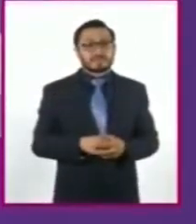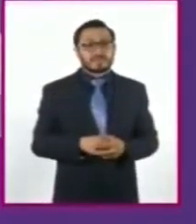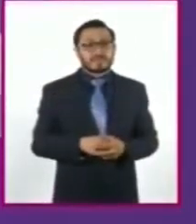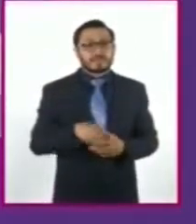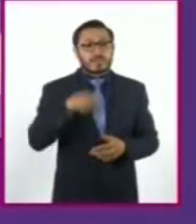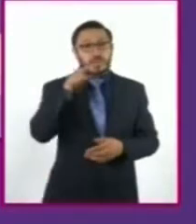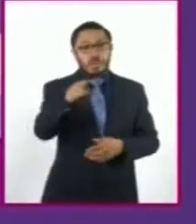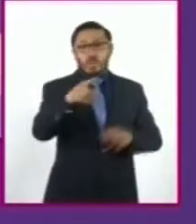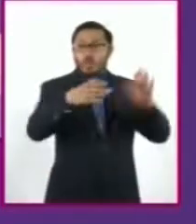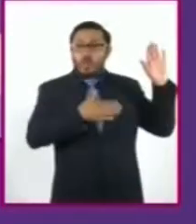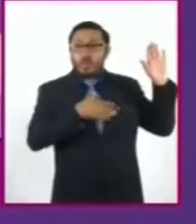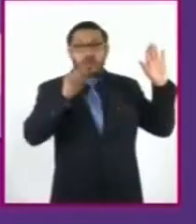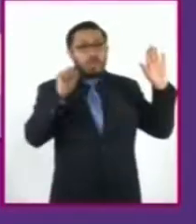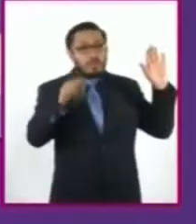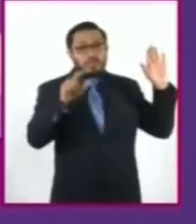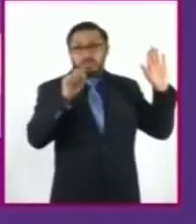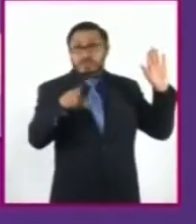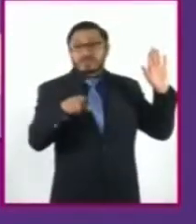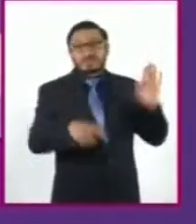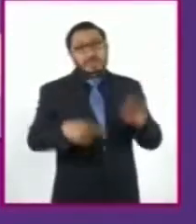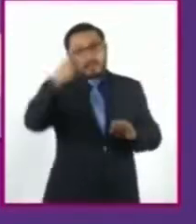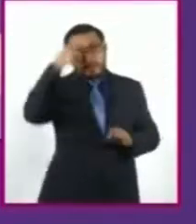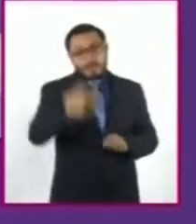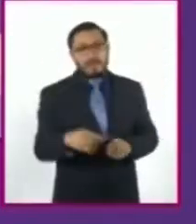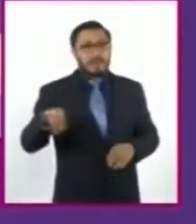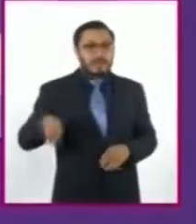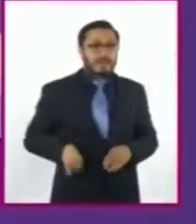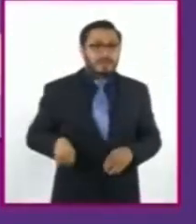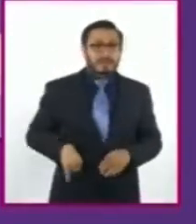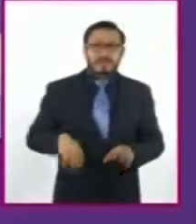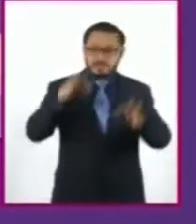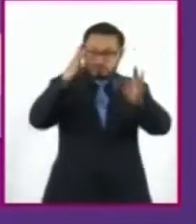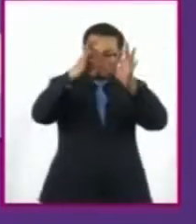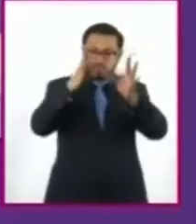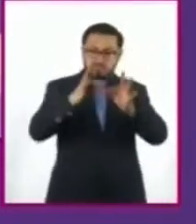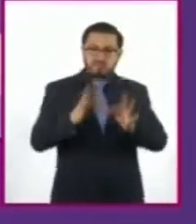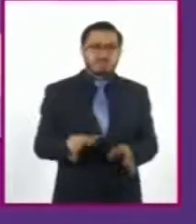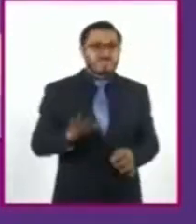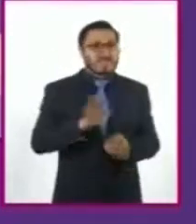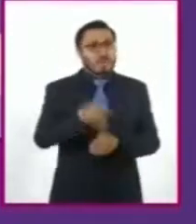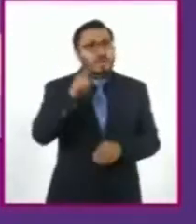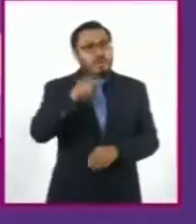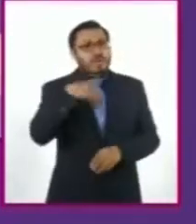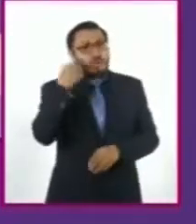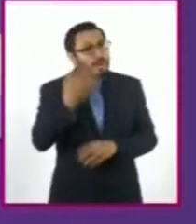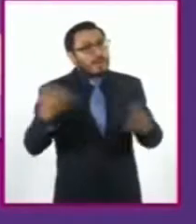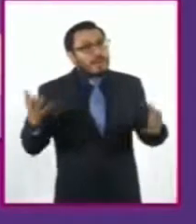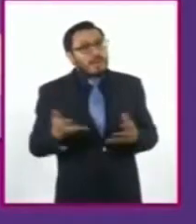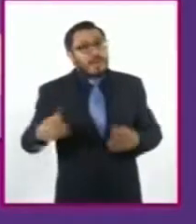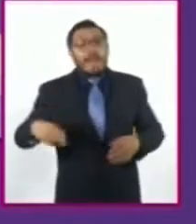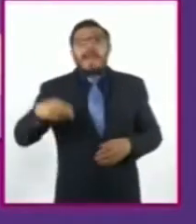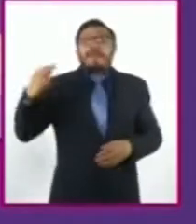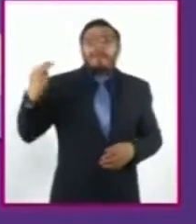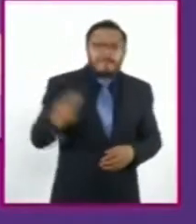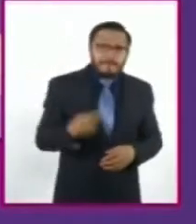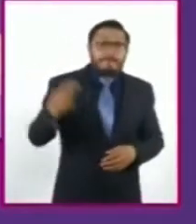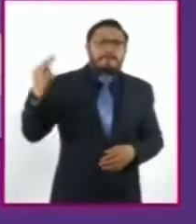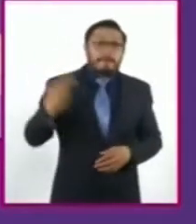Comprométete. Para satisfacer tus intereses y lograr lo que deseas, es necesario que